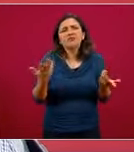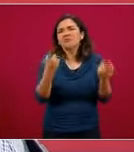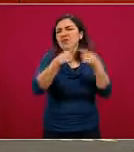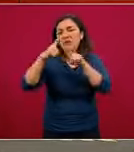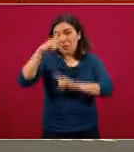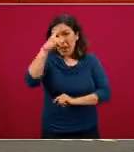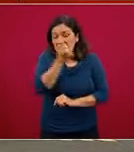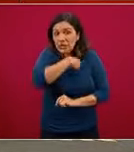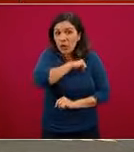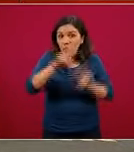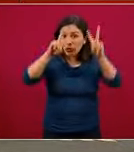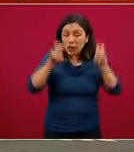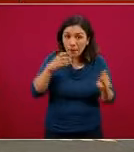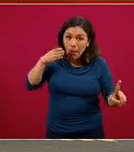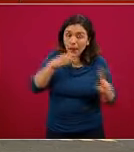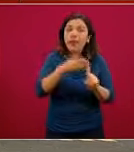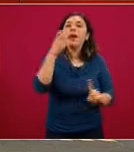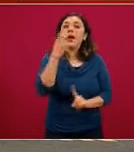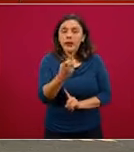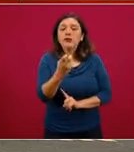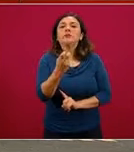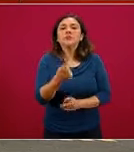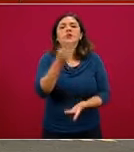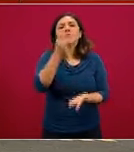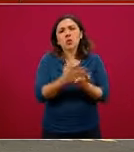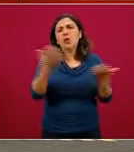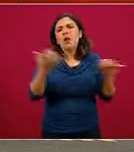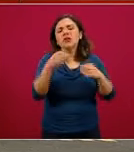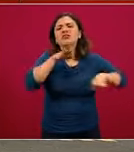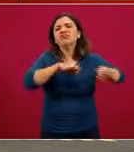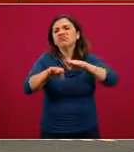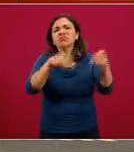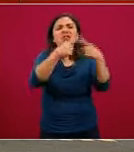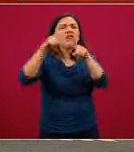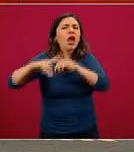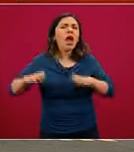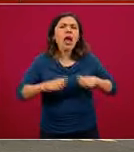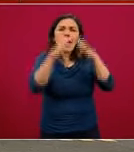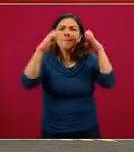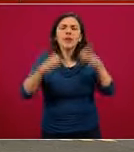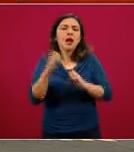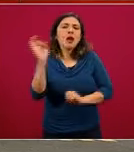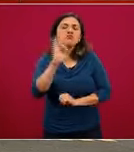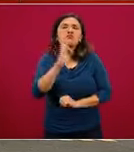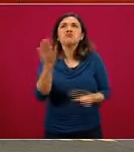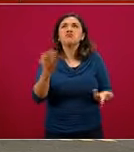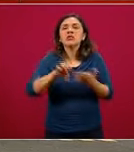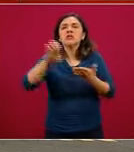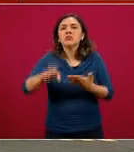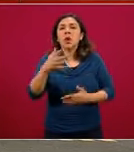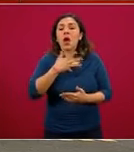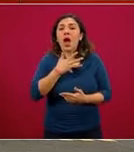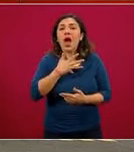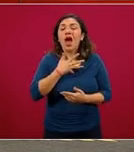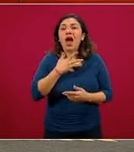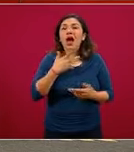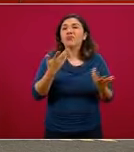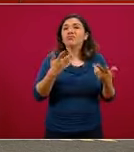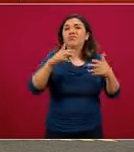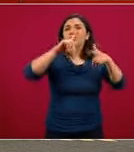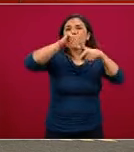en salud. Lógicamente se operan diferentes tipos de emergencias cuando tenemos la presencia de